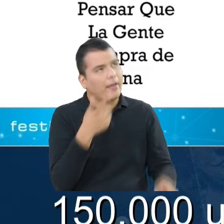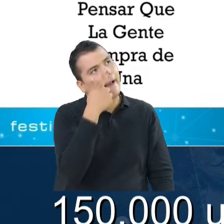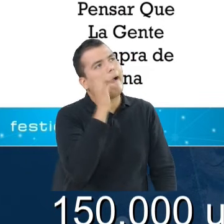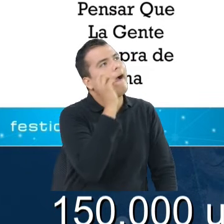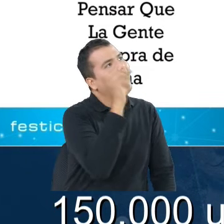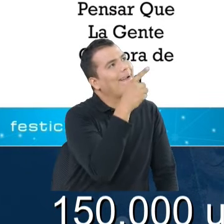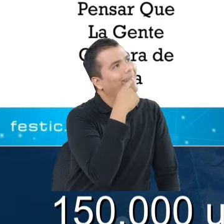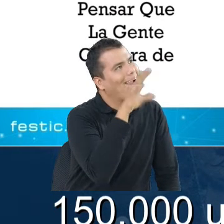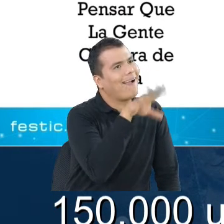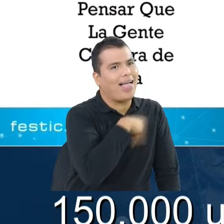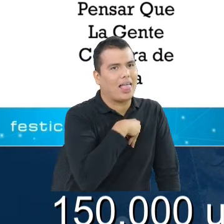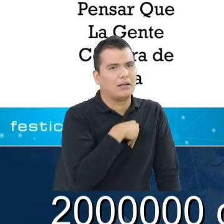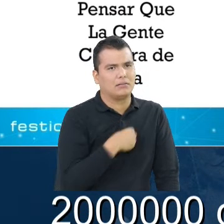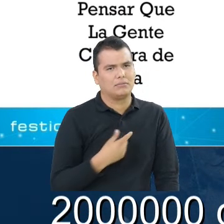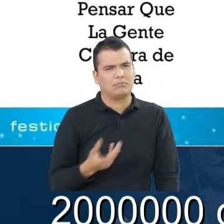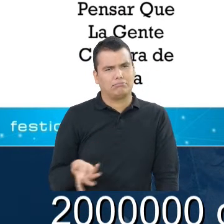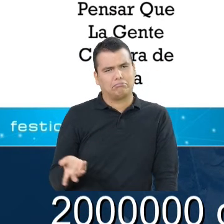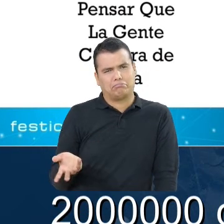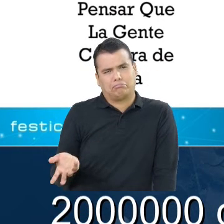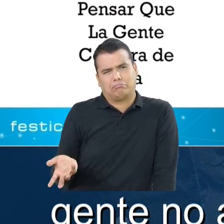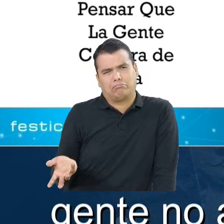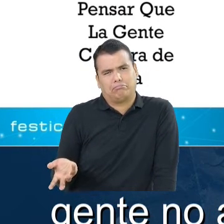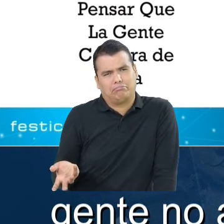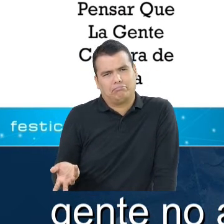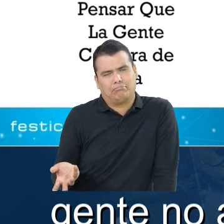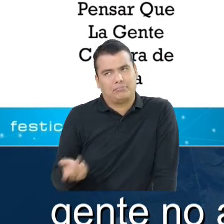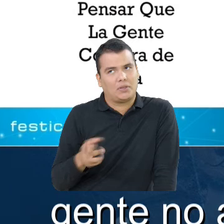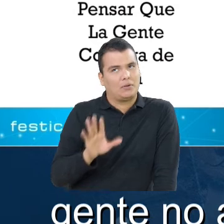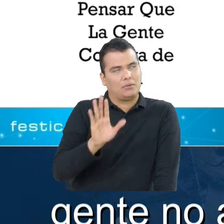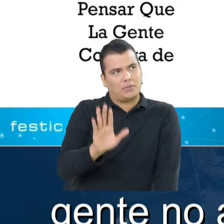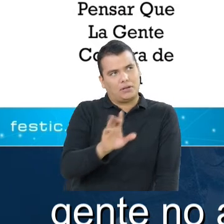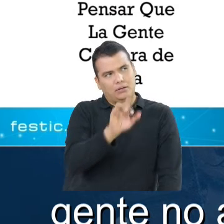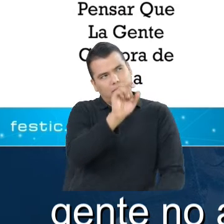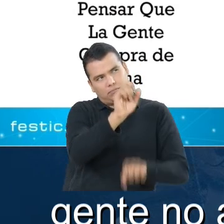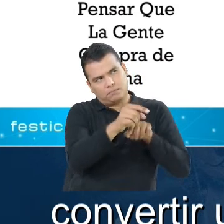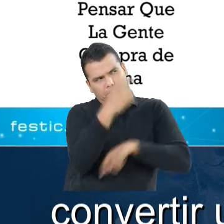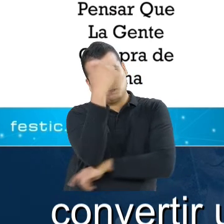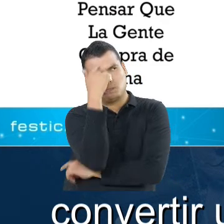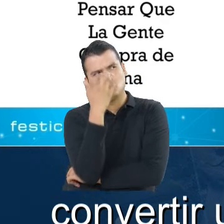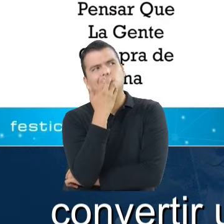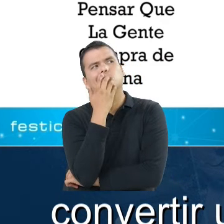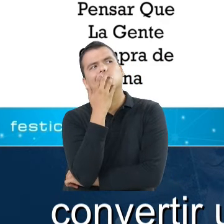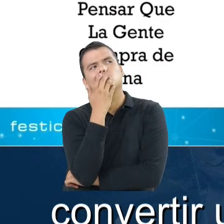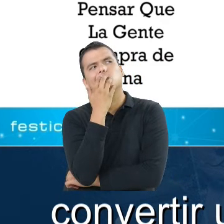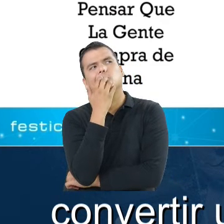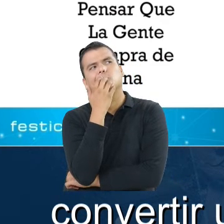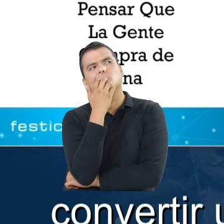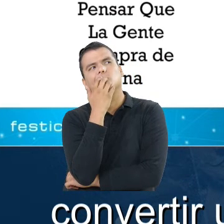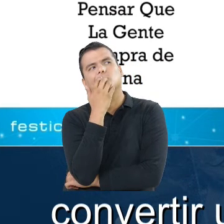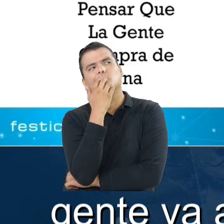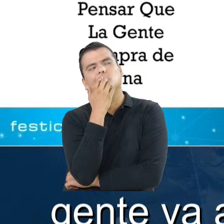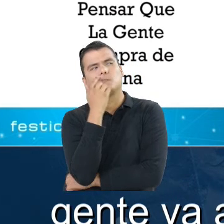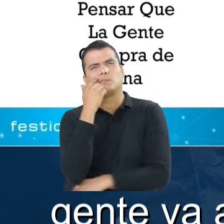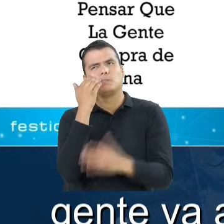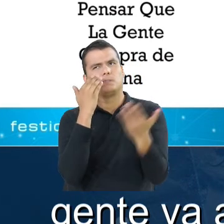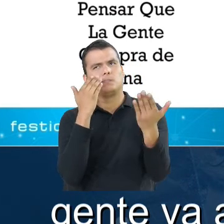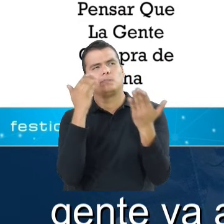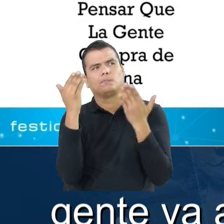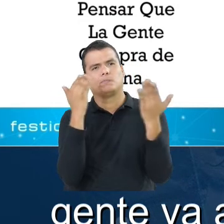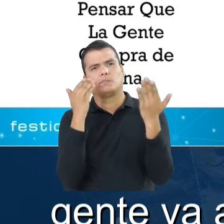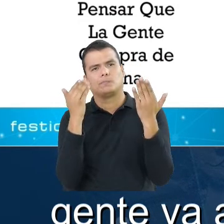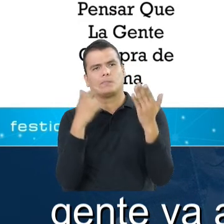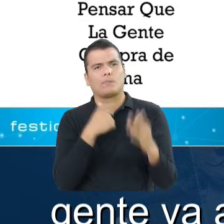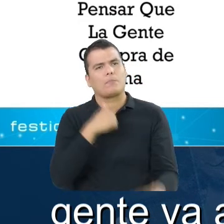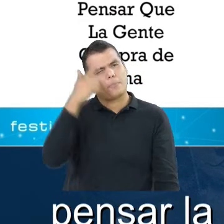convertir. Esto es una idea súper descabellada. La gente va a averiguar, la gente lo va a pensar, la gente va a mirar otras opciones. Entonces, nuestro